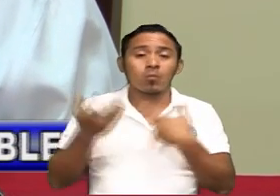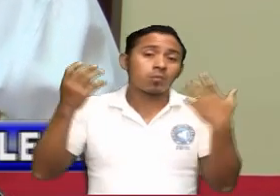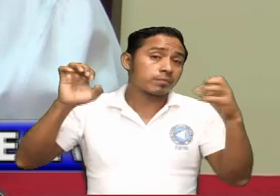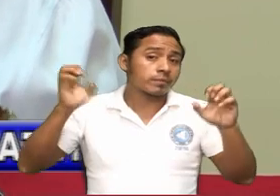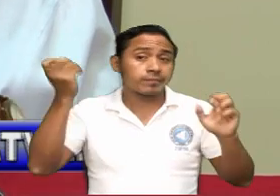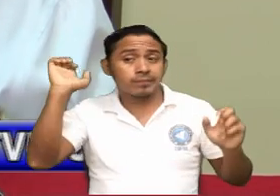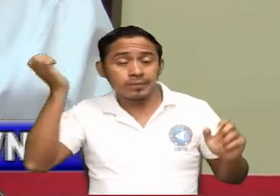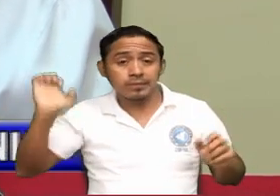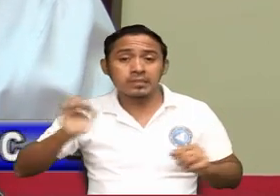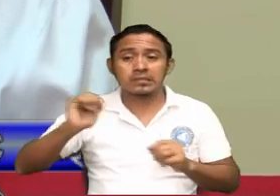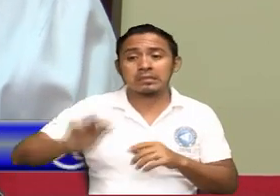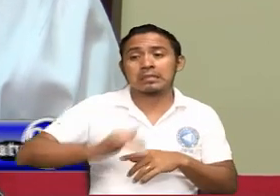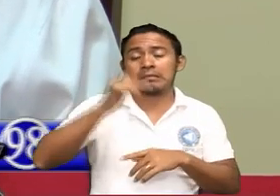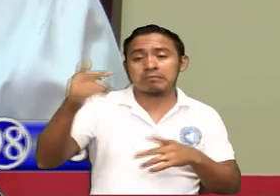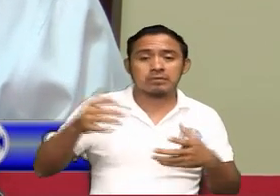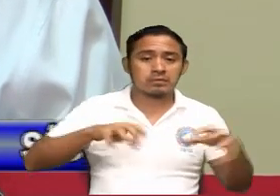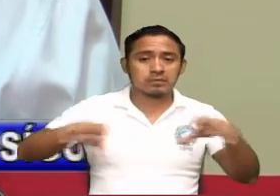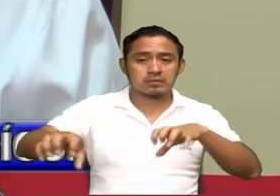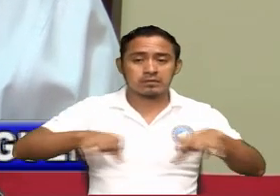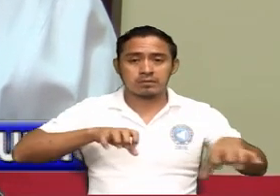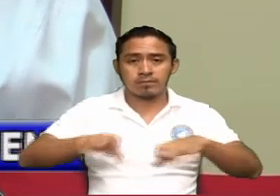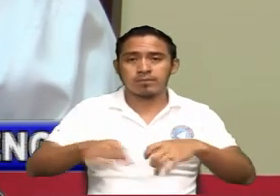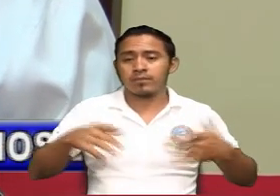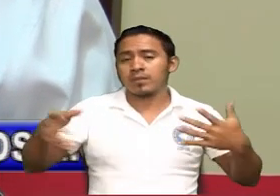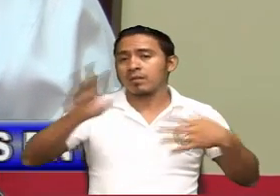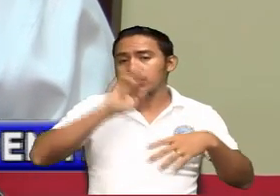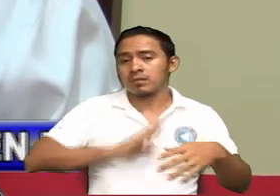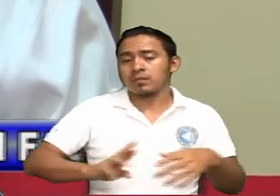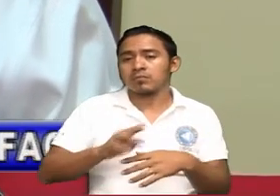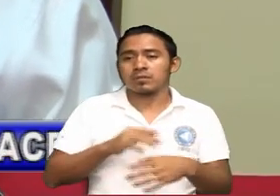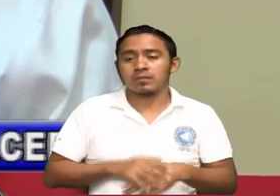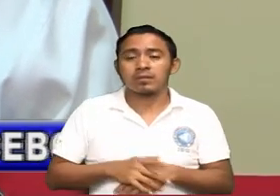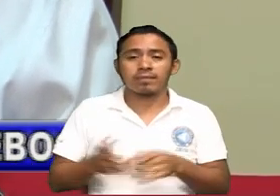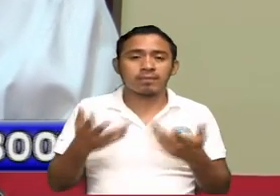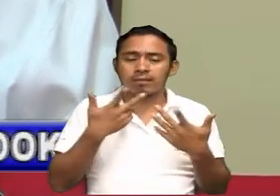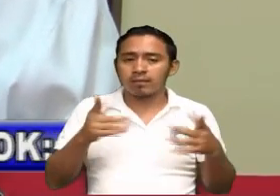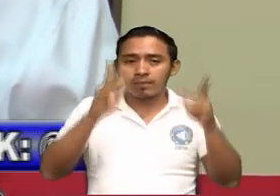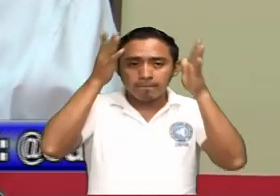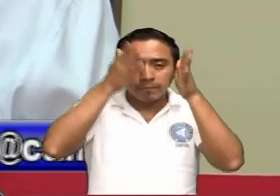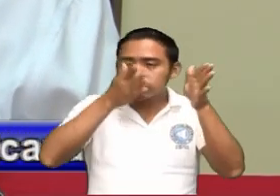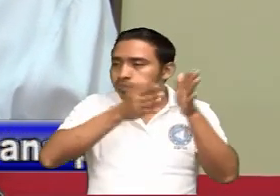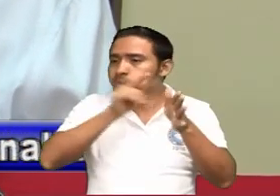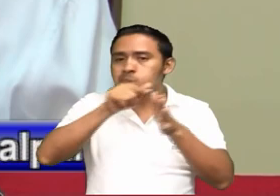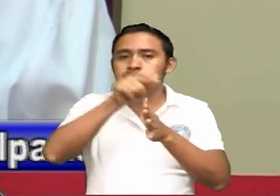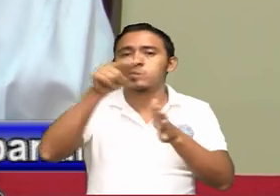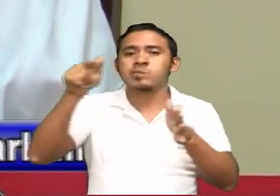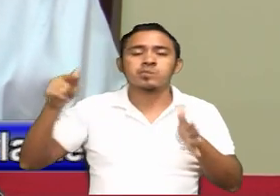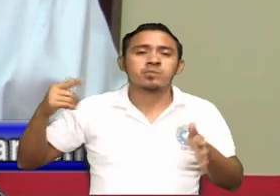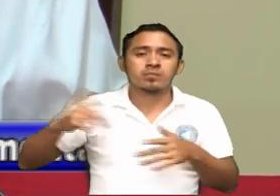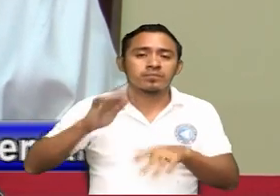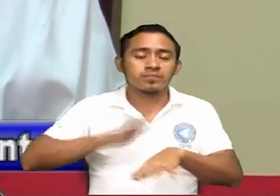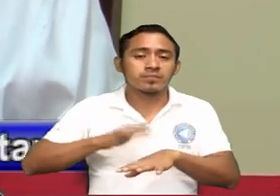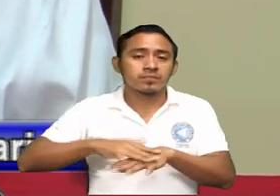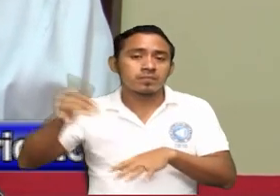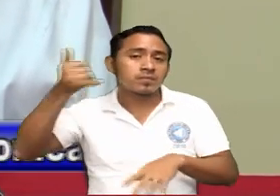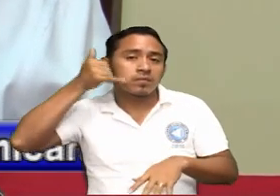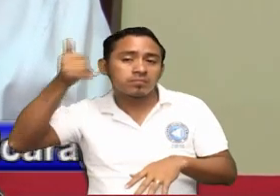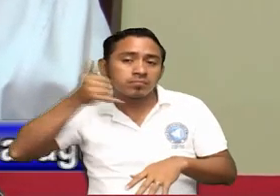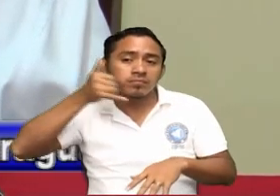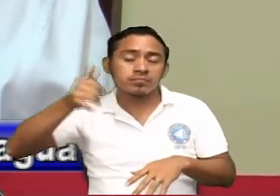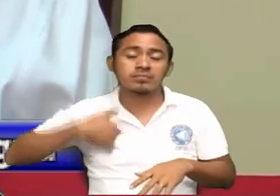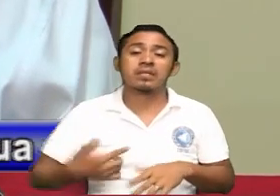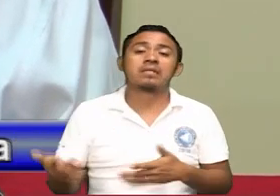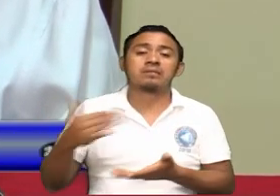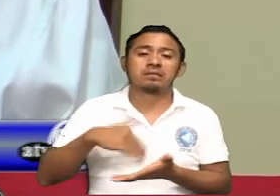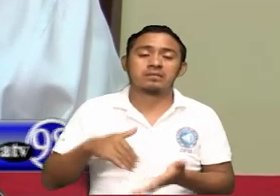se presenten fuera del evento de las actividades religiosas. Es decir, que no vamos a descuidar las atenciones y las llamadas de emergencia que caigan a nuestro